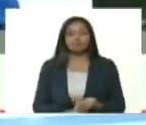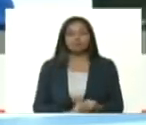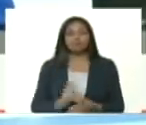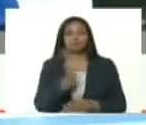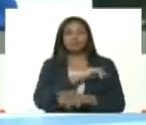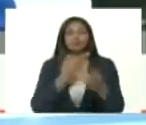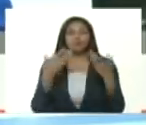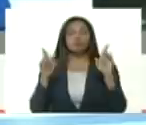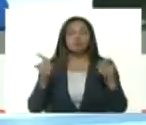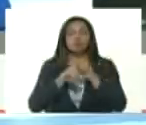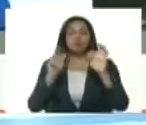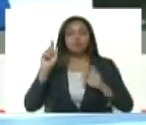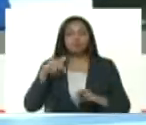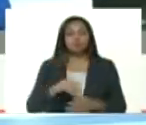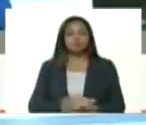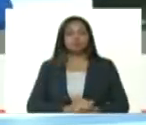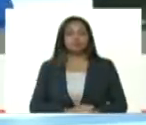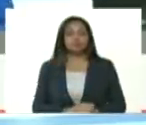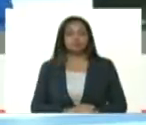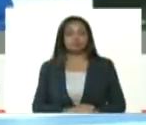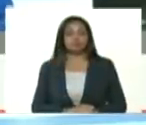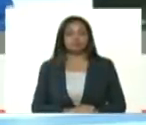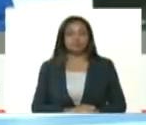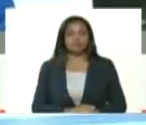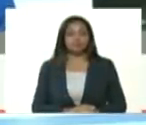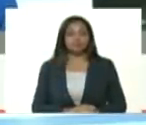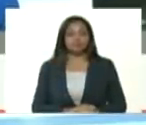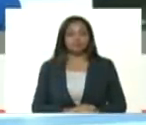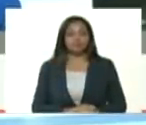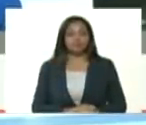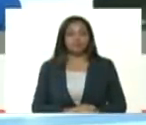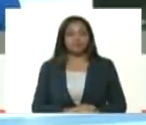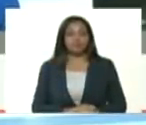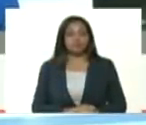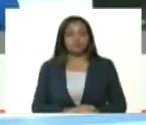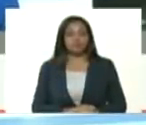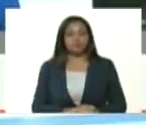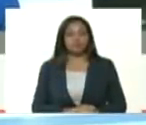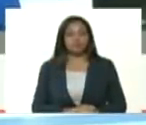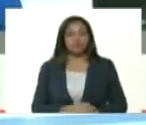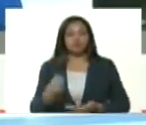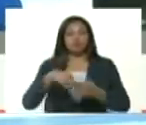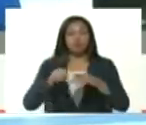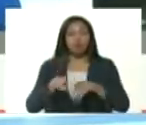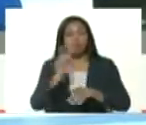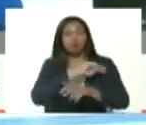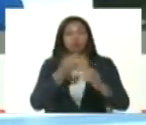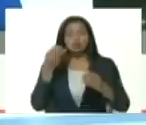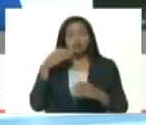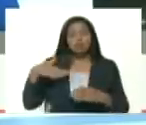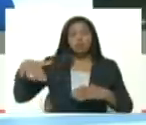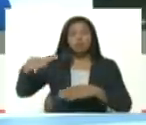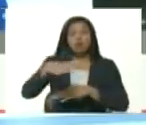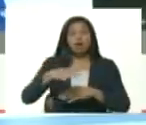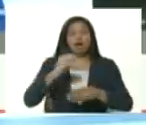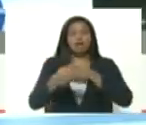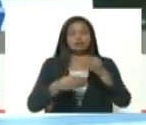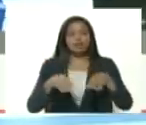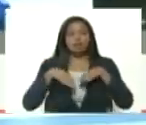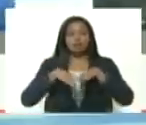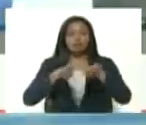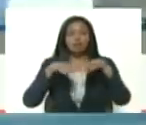popular y la Fuerza Armada Nacional Bolivariana, porque se puso todo el poder popular a construir tapabocas